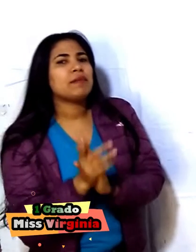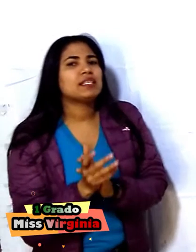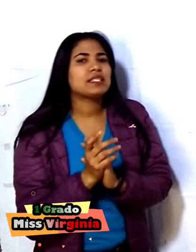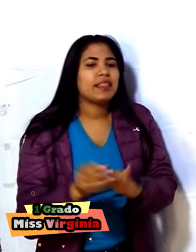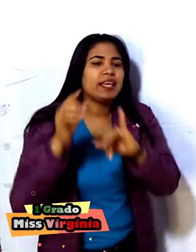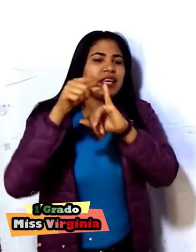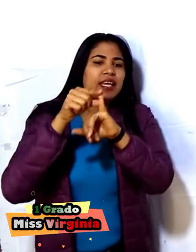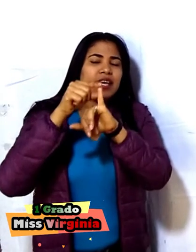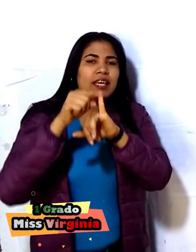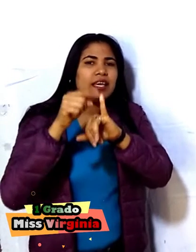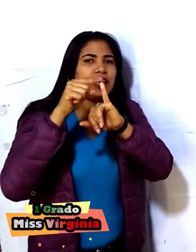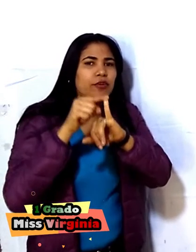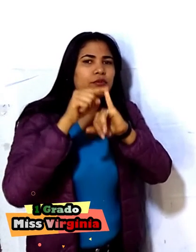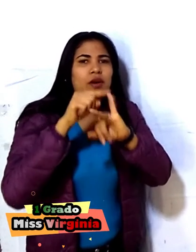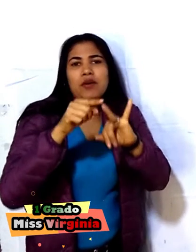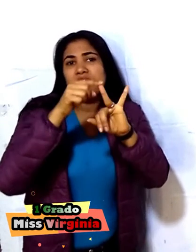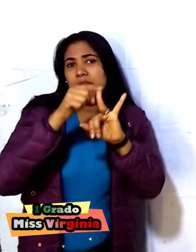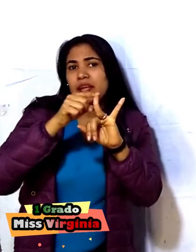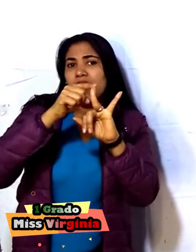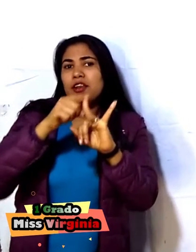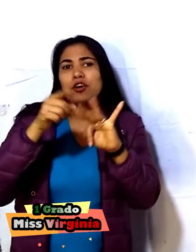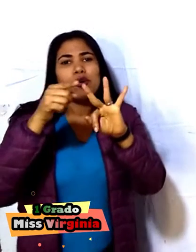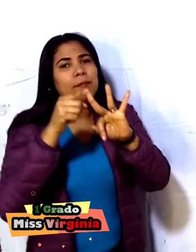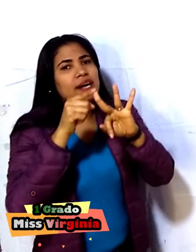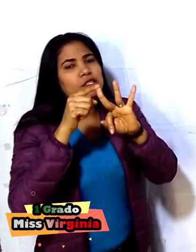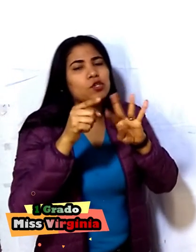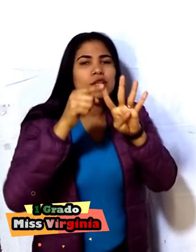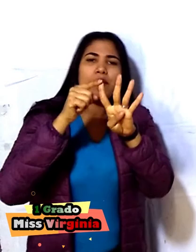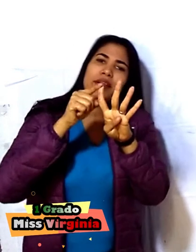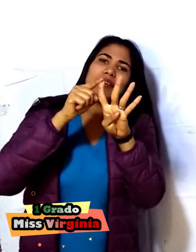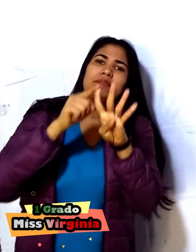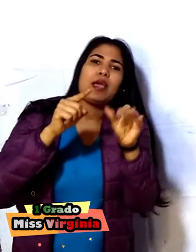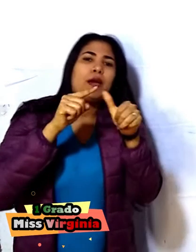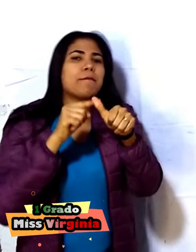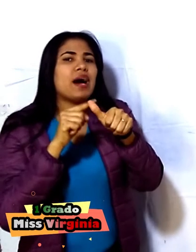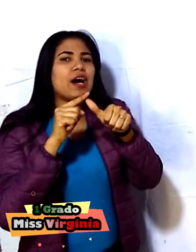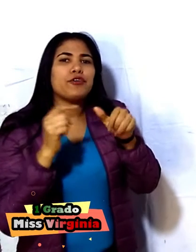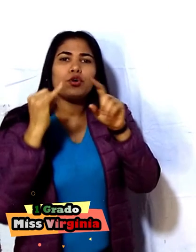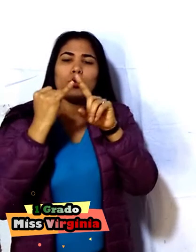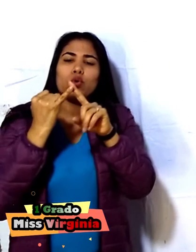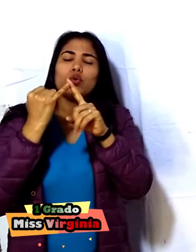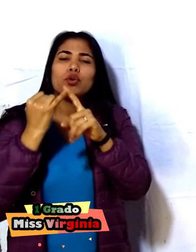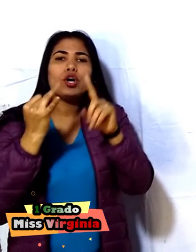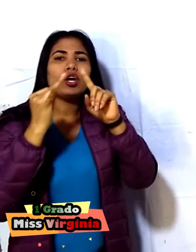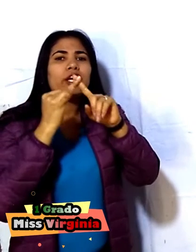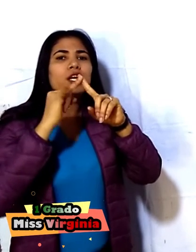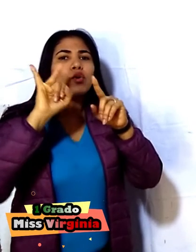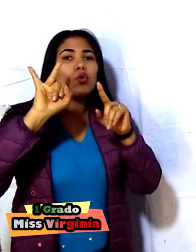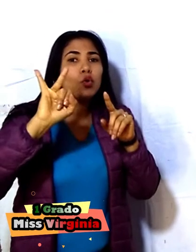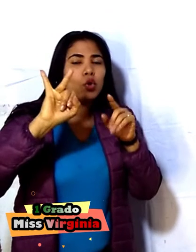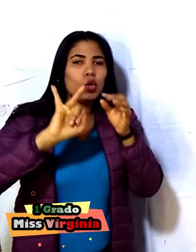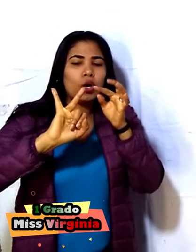cuenta del mes de enero, febrero, marzo y abril, mayo, junio